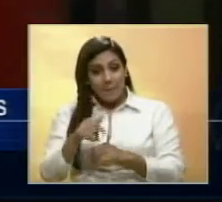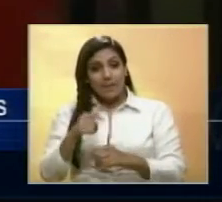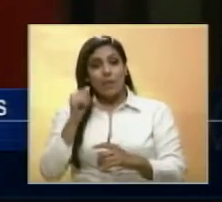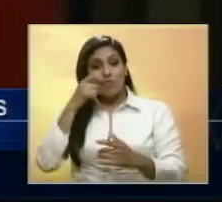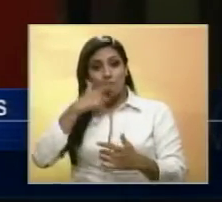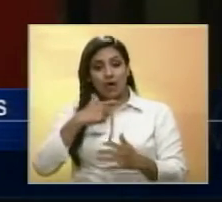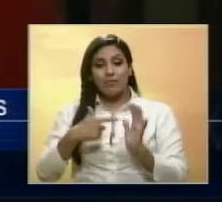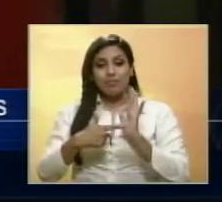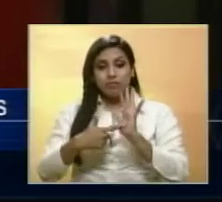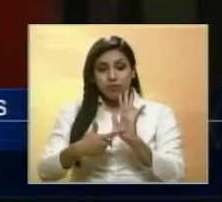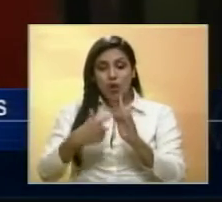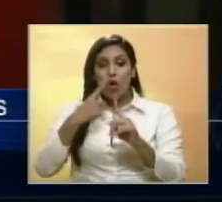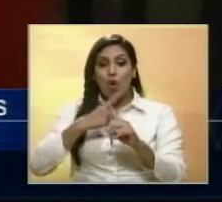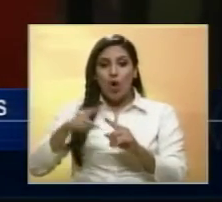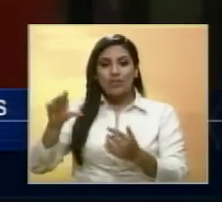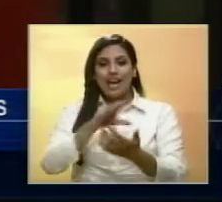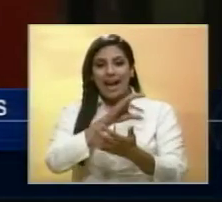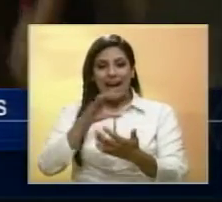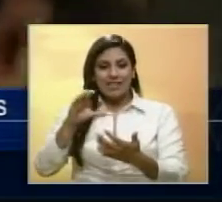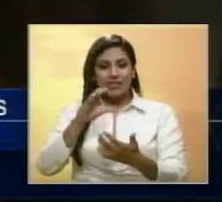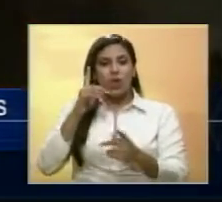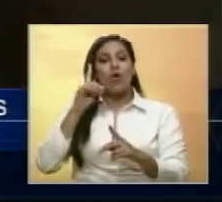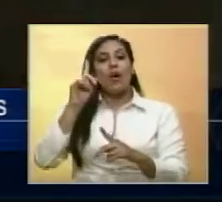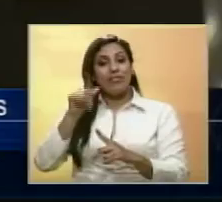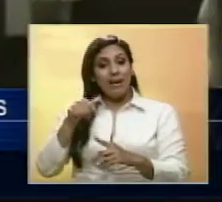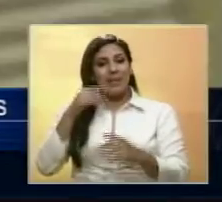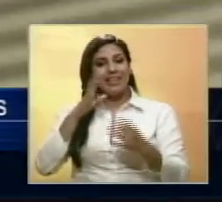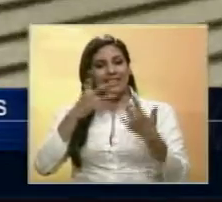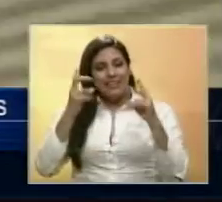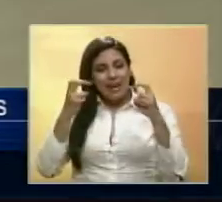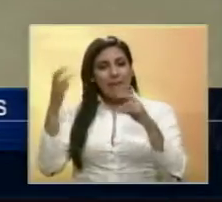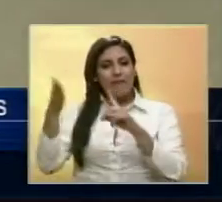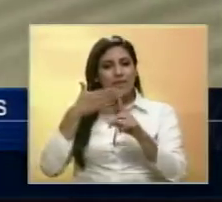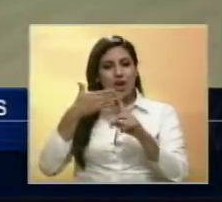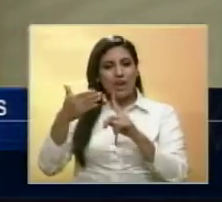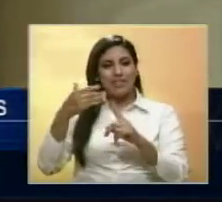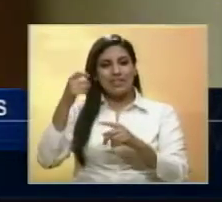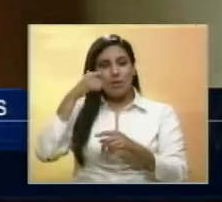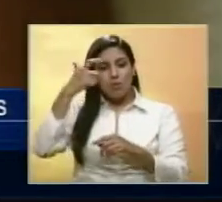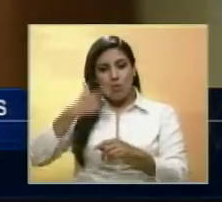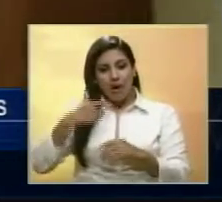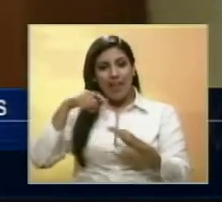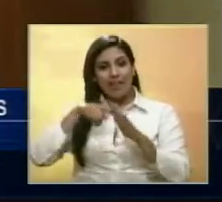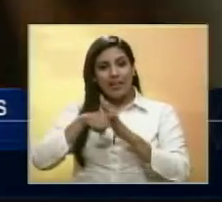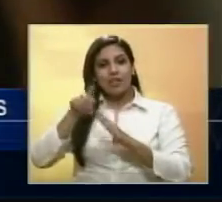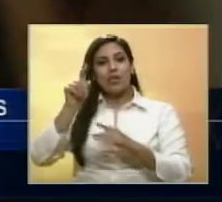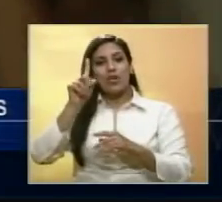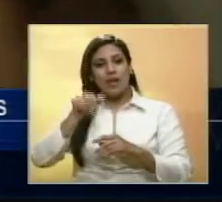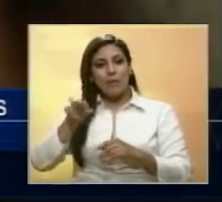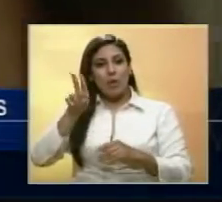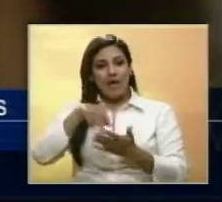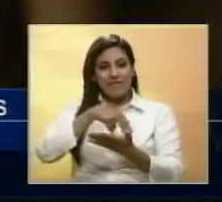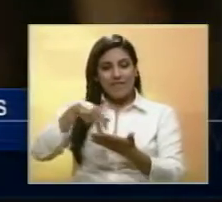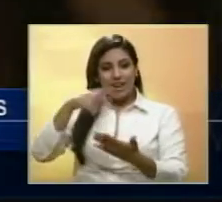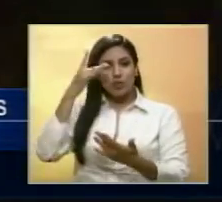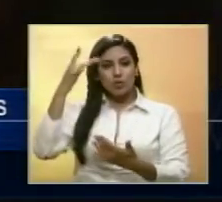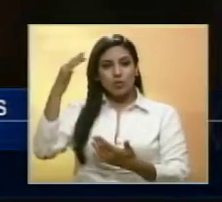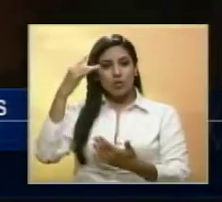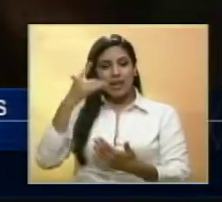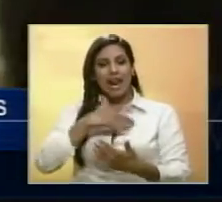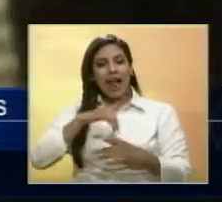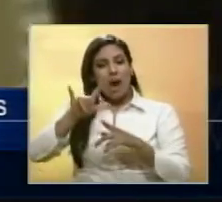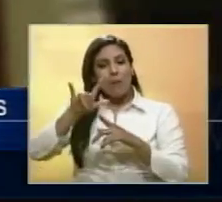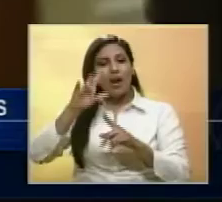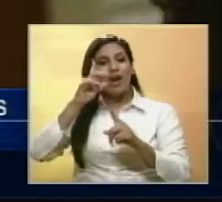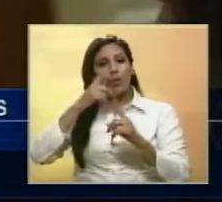Daniela protagonizó el film La canción de Sofía, que aborda el tema de la violencia doméstica, encarnando a Sofía, una bailarina soñadora